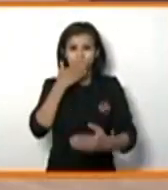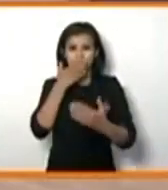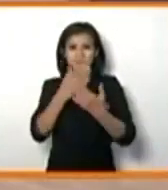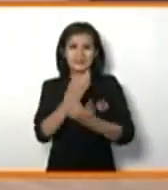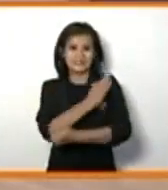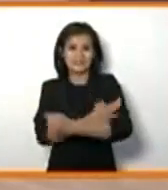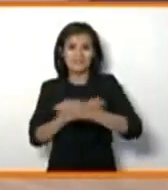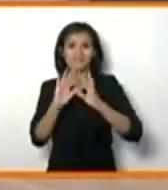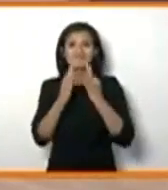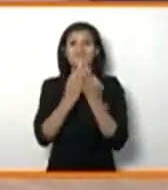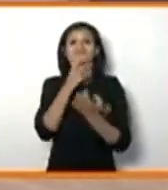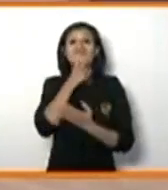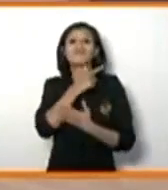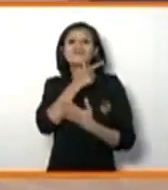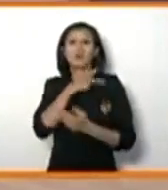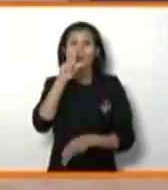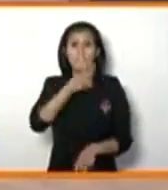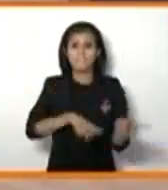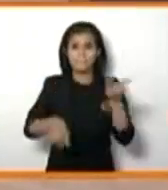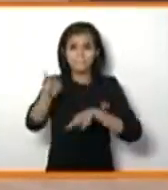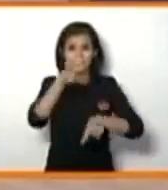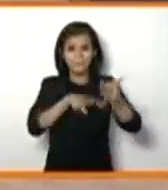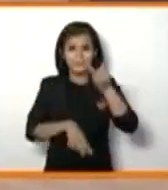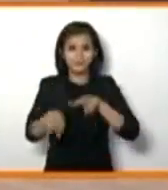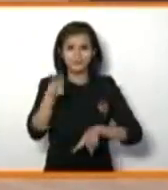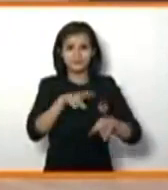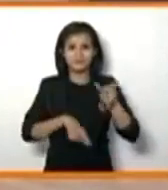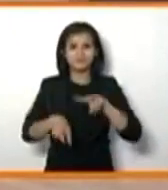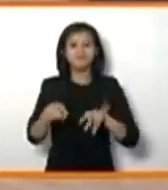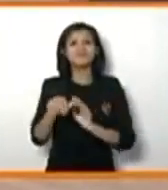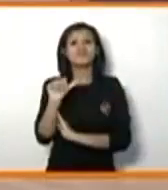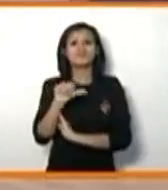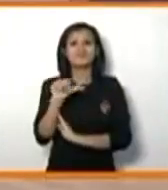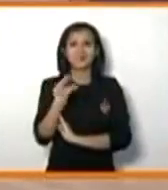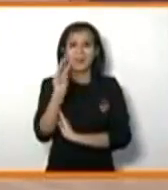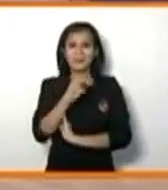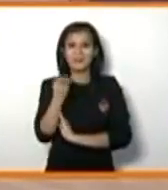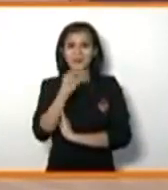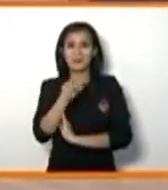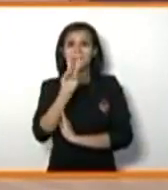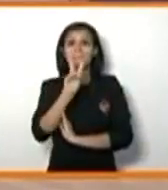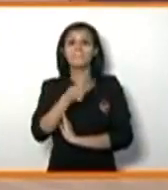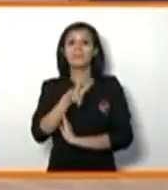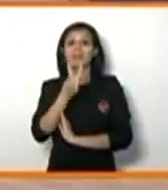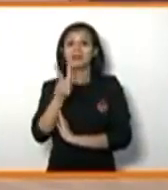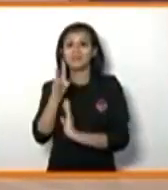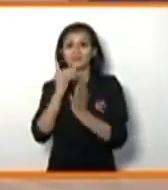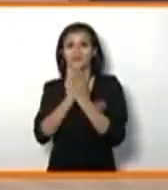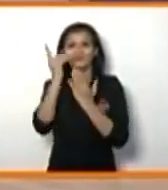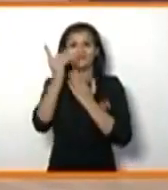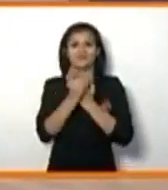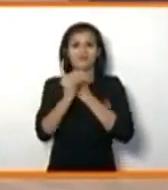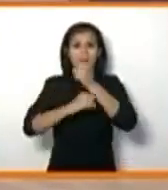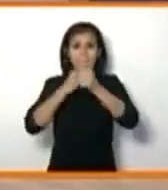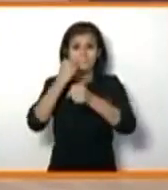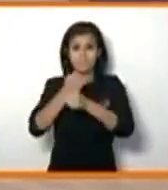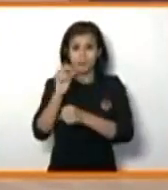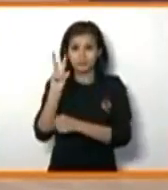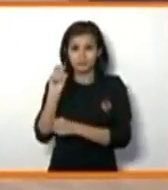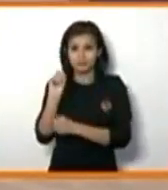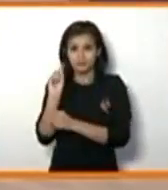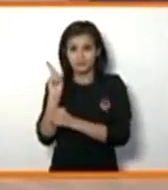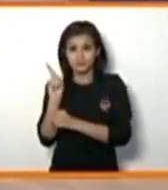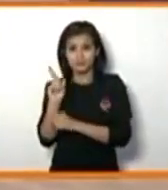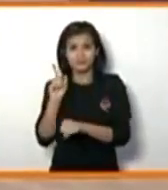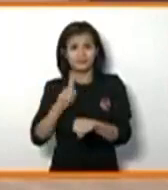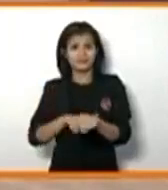Buenas tardes, familia Loto. Estamos transmitiendo totalmente en vivo hoy miércoles 22 de diciembre del año 2021, cuando